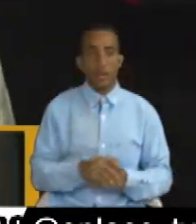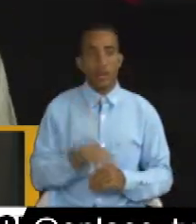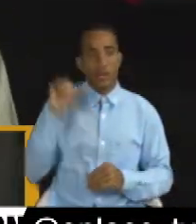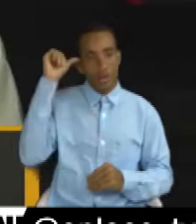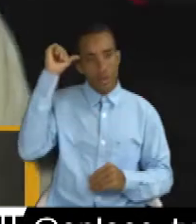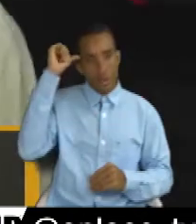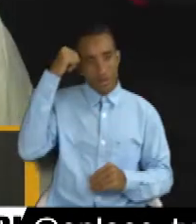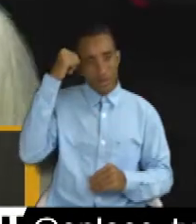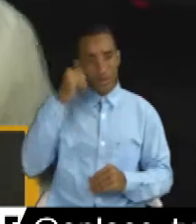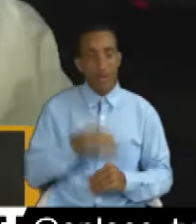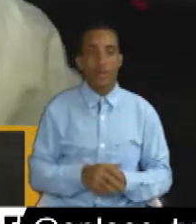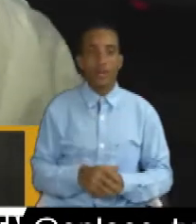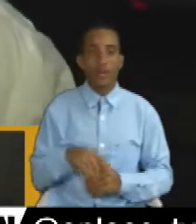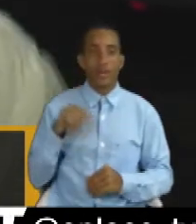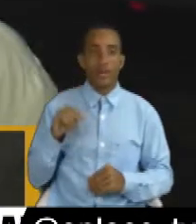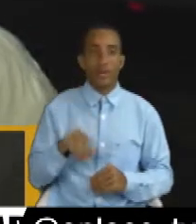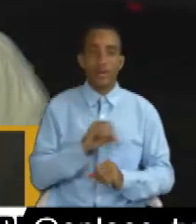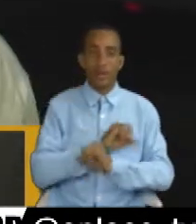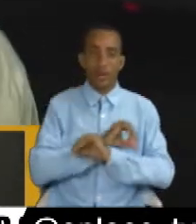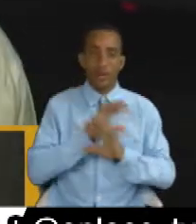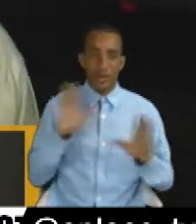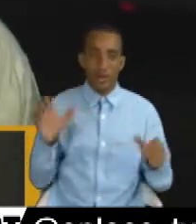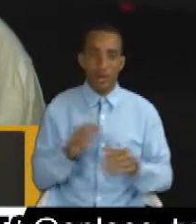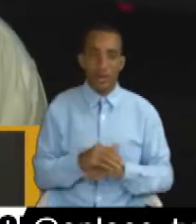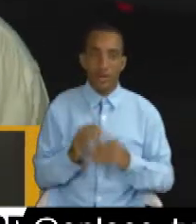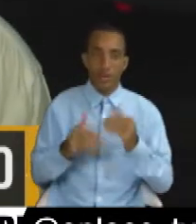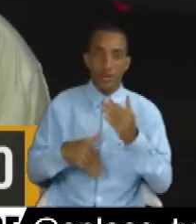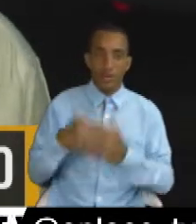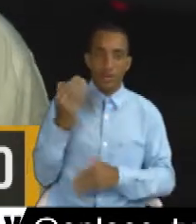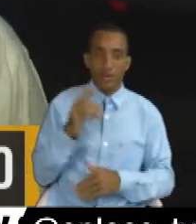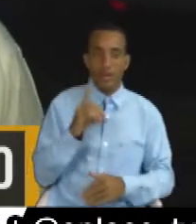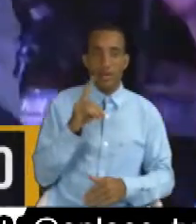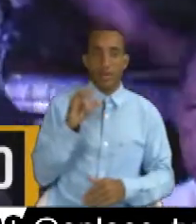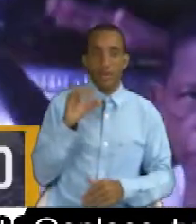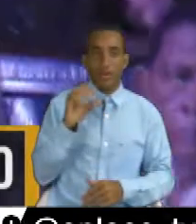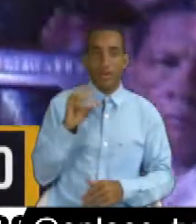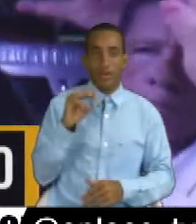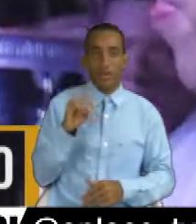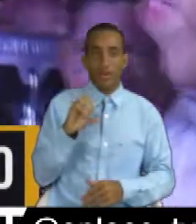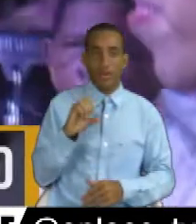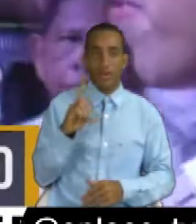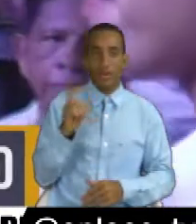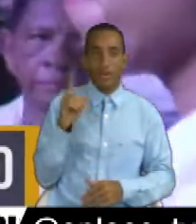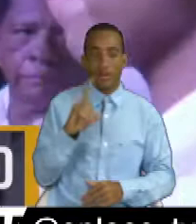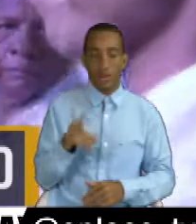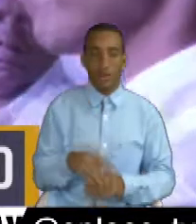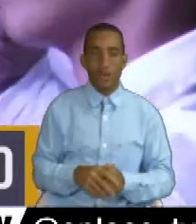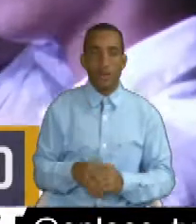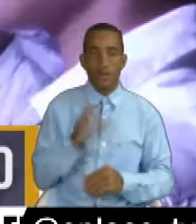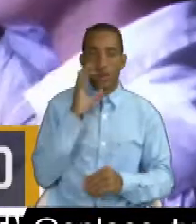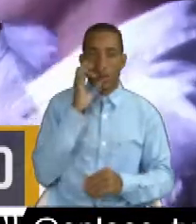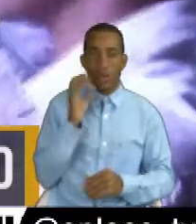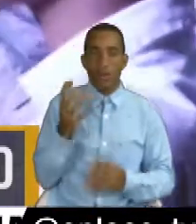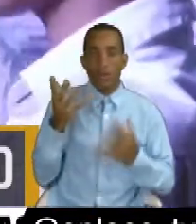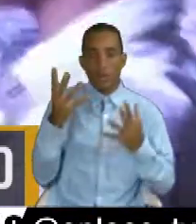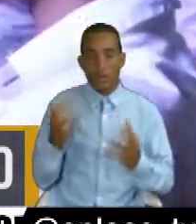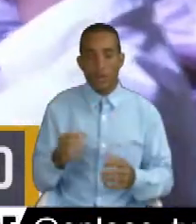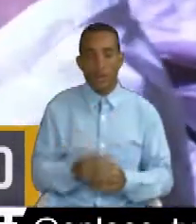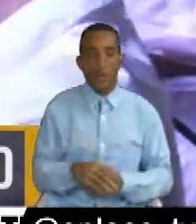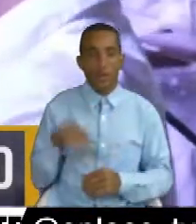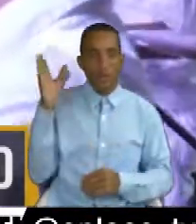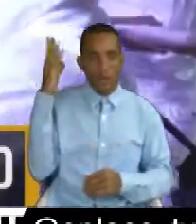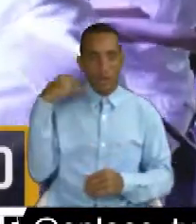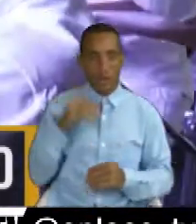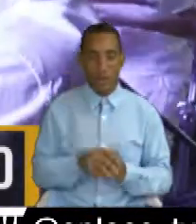coche? Claro, aquí no fue que inicié yo con Diomedes. Claro, y tenía, aquí había un hombre que me quiso mucho, que le grabó mucho a Alfredo